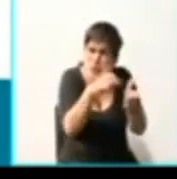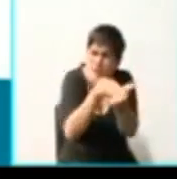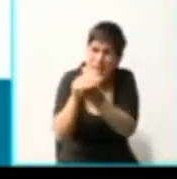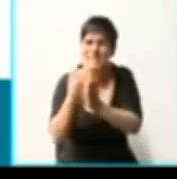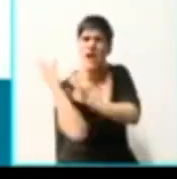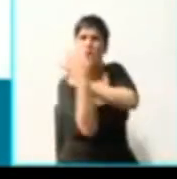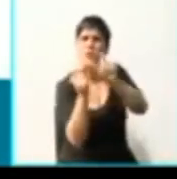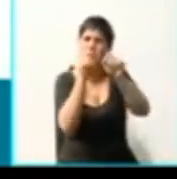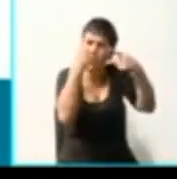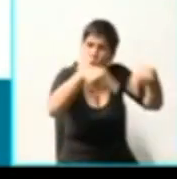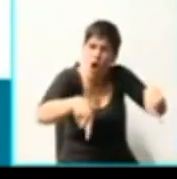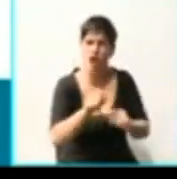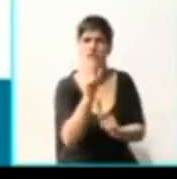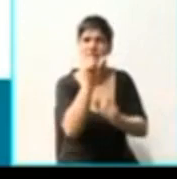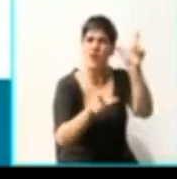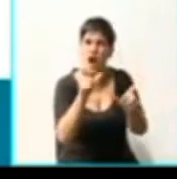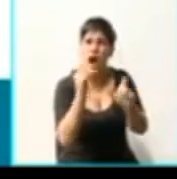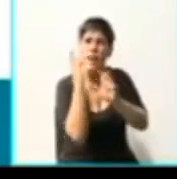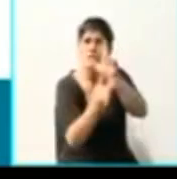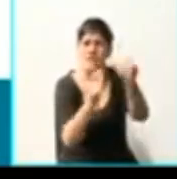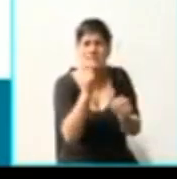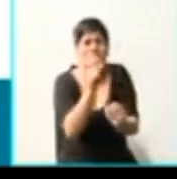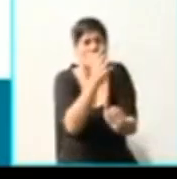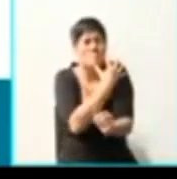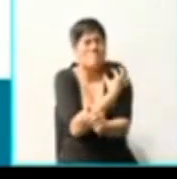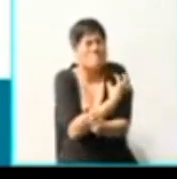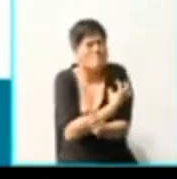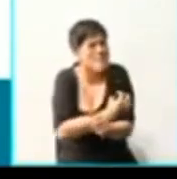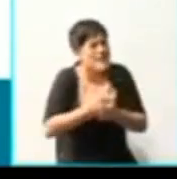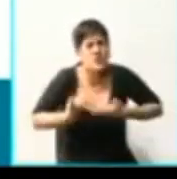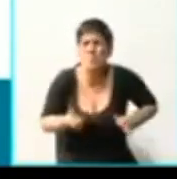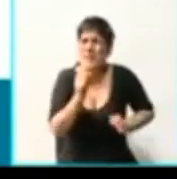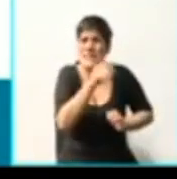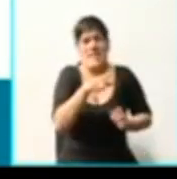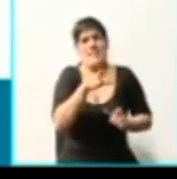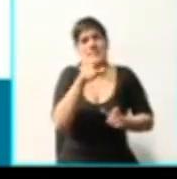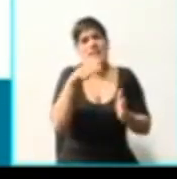a otro de los sectores más humildes de la ciudad.